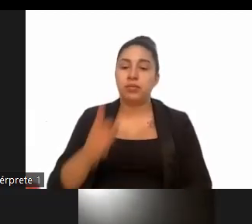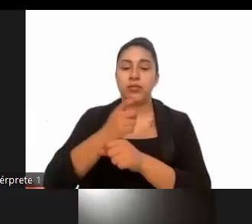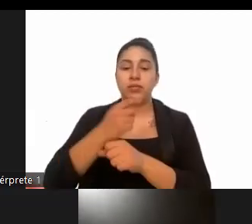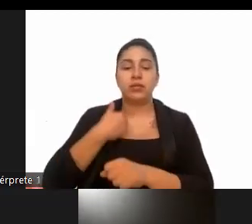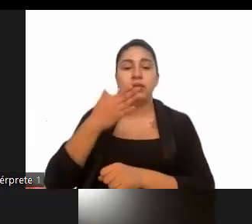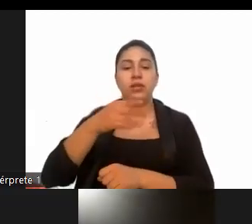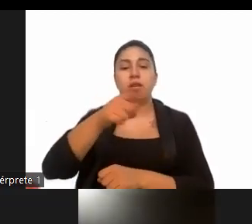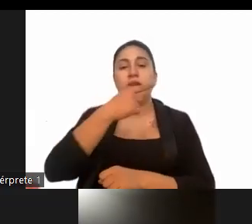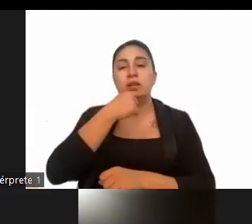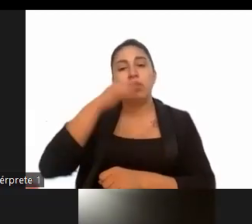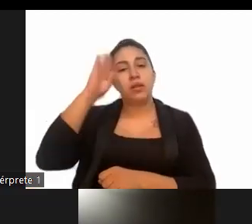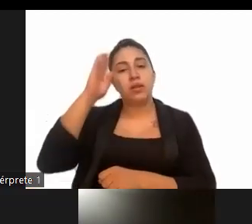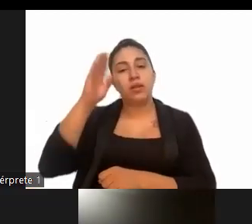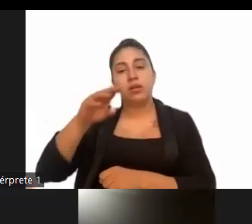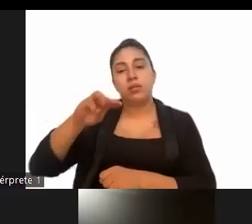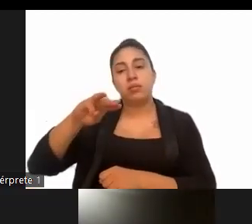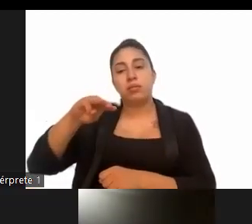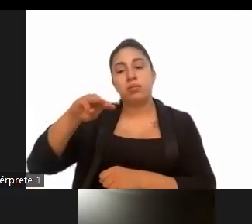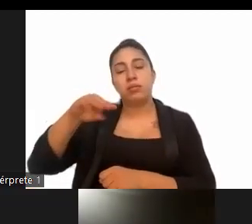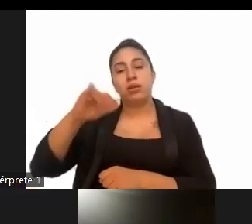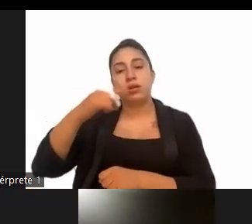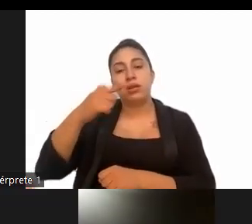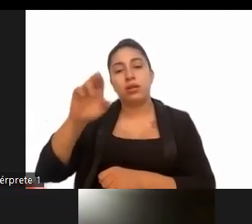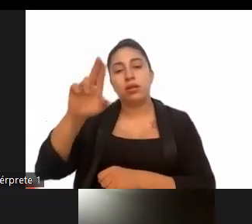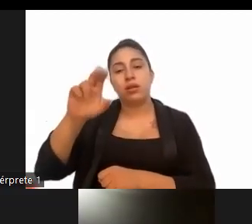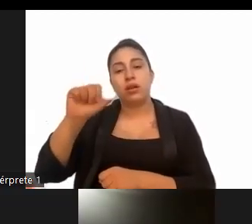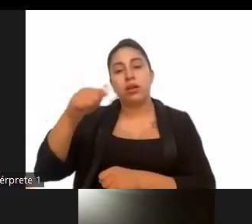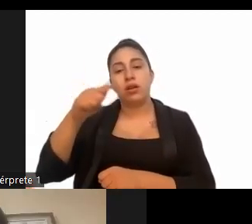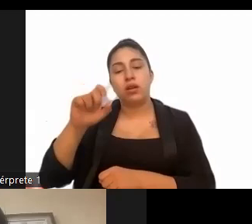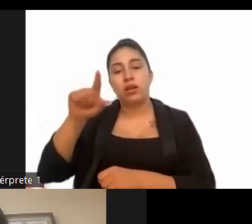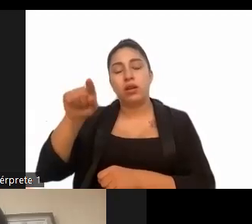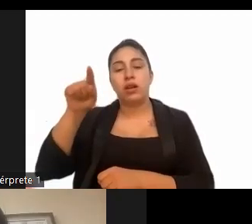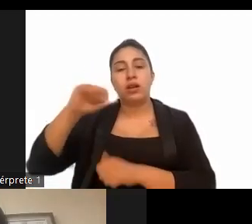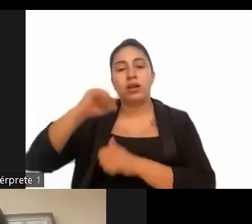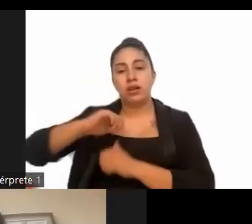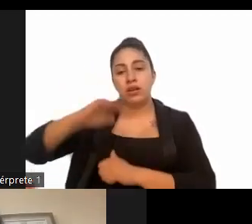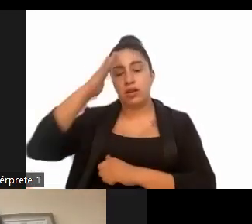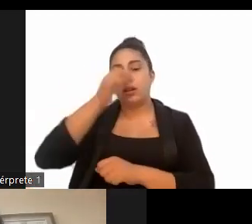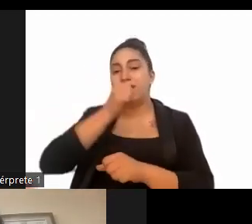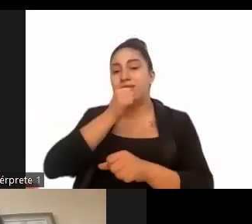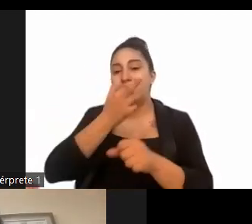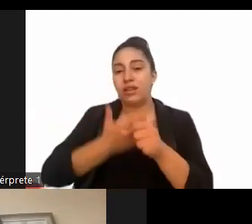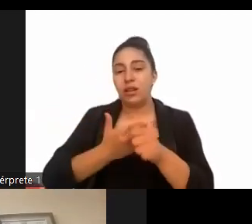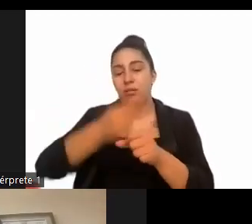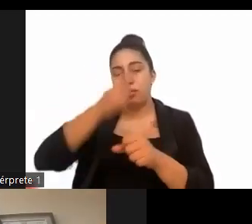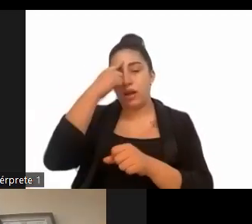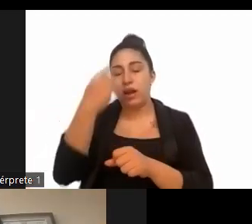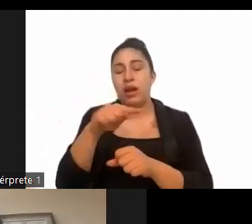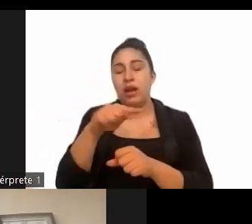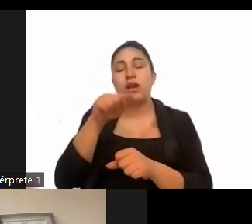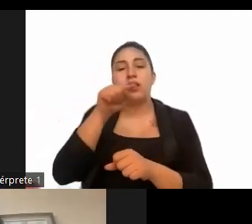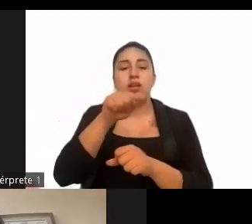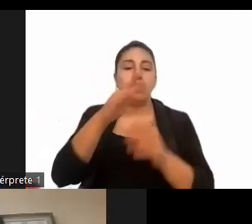Ángel Gutiérrez Cabañas, secretario técnico de la Comisión de Reconstrucción del Congreso de la Ciudad de México, si es tan amable.